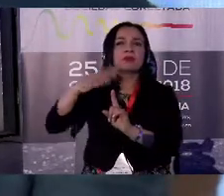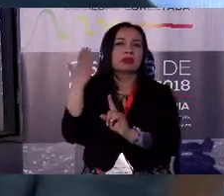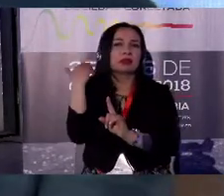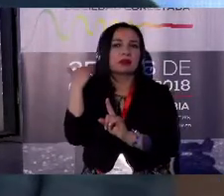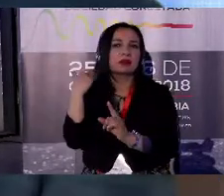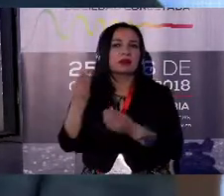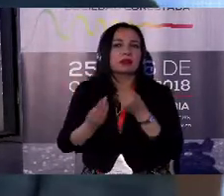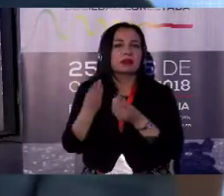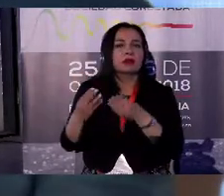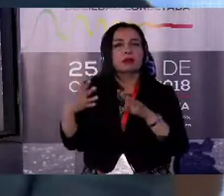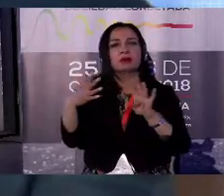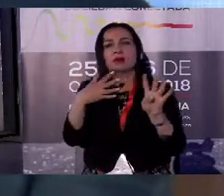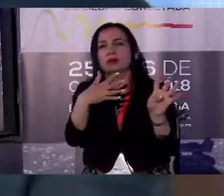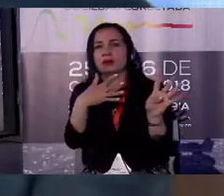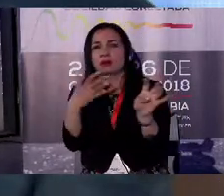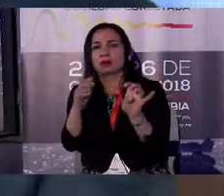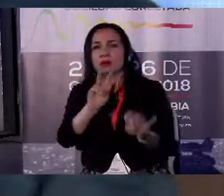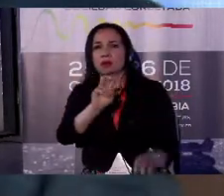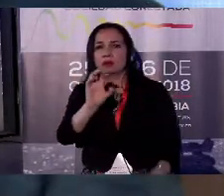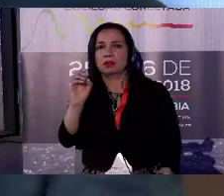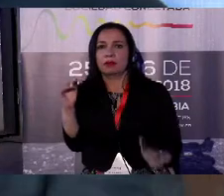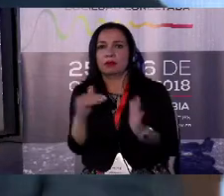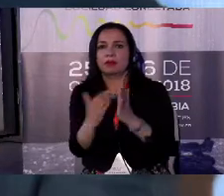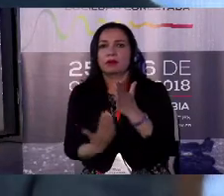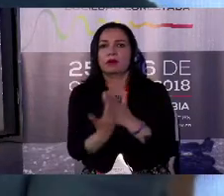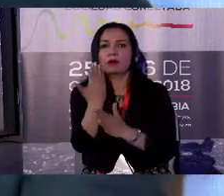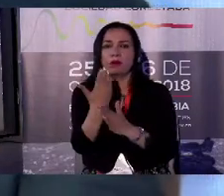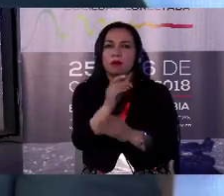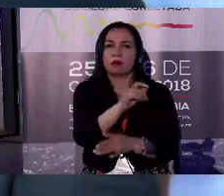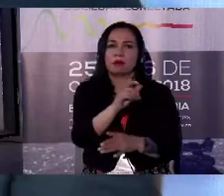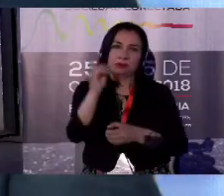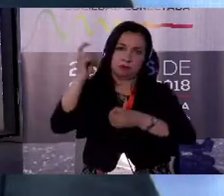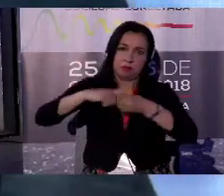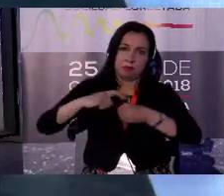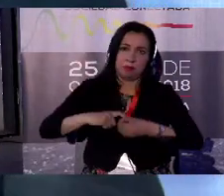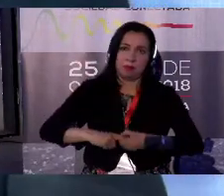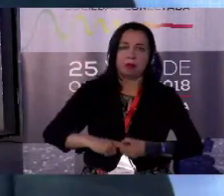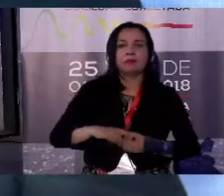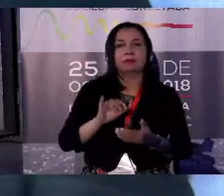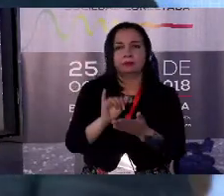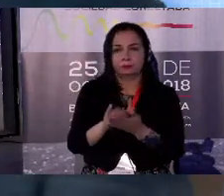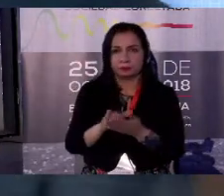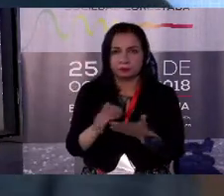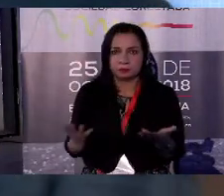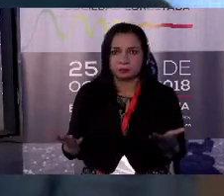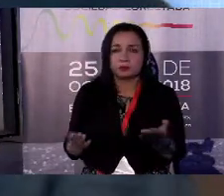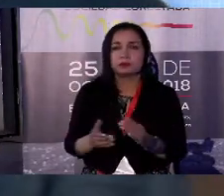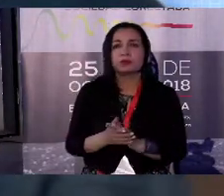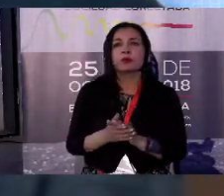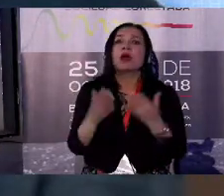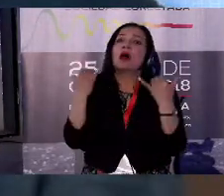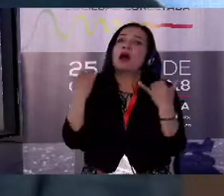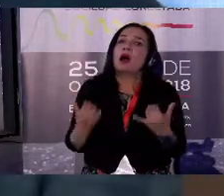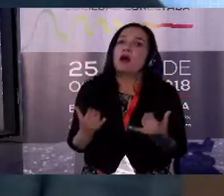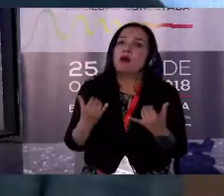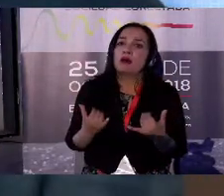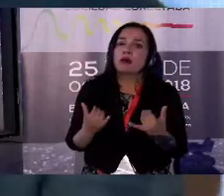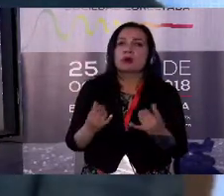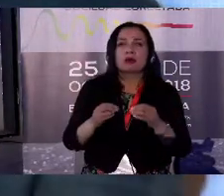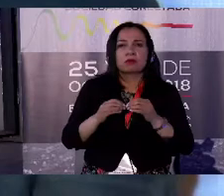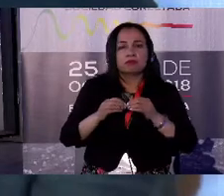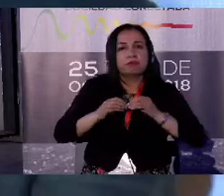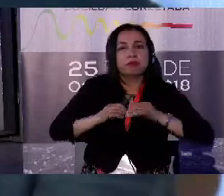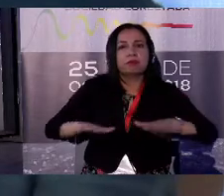tuvimos 970 mil nuevos suscriptores. Ahora tenemos